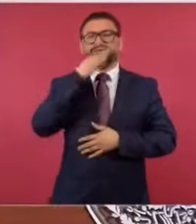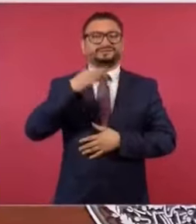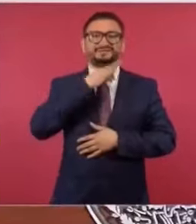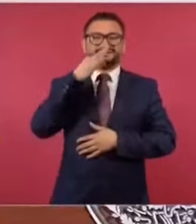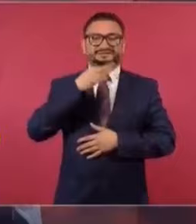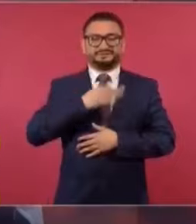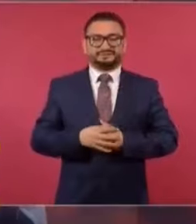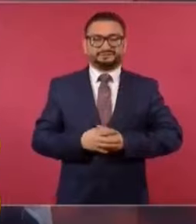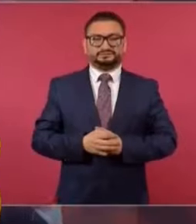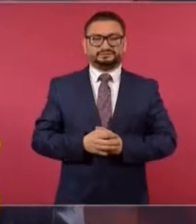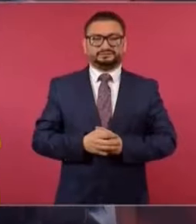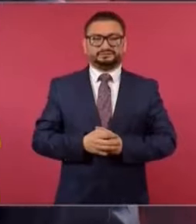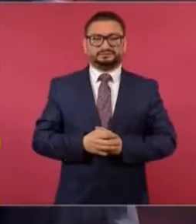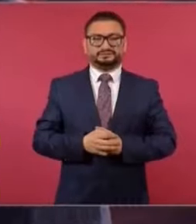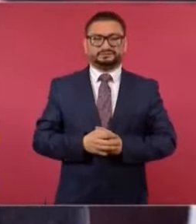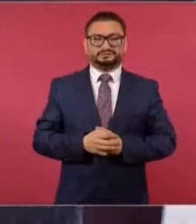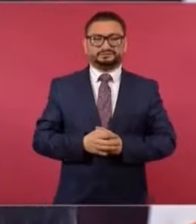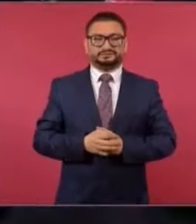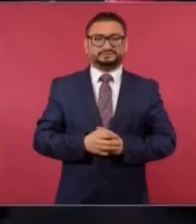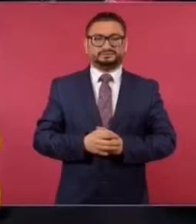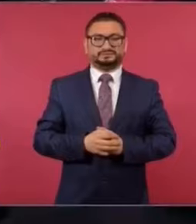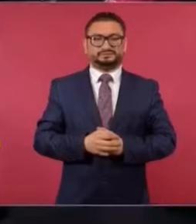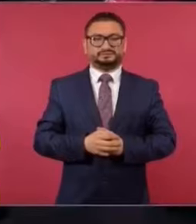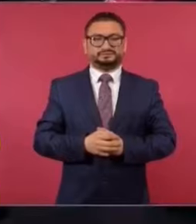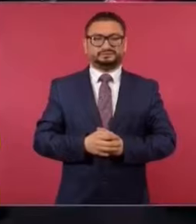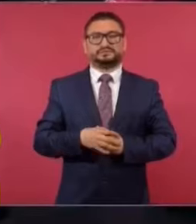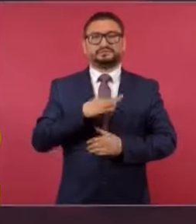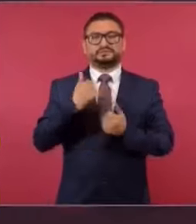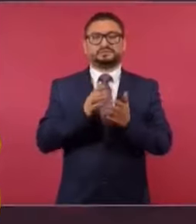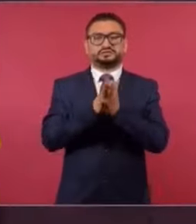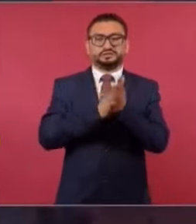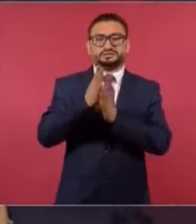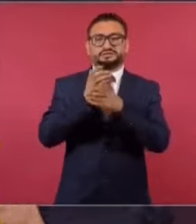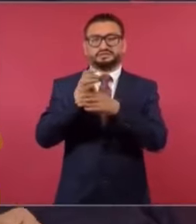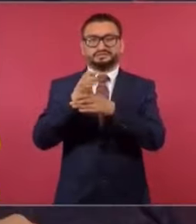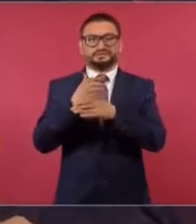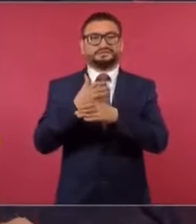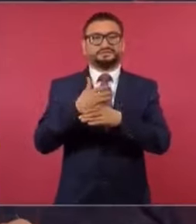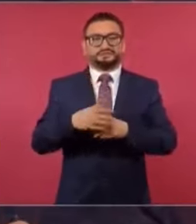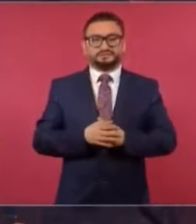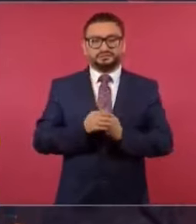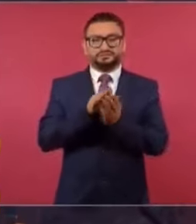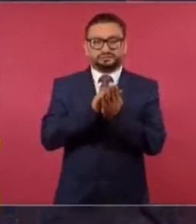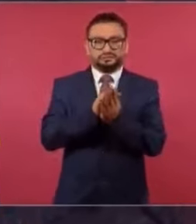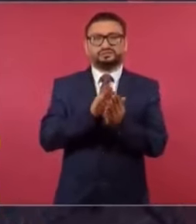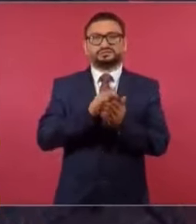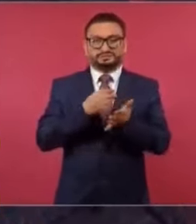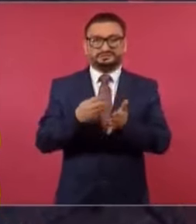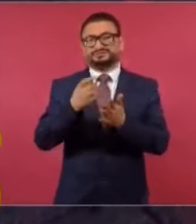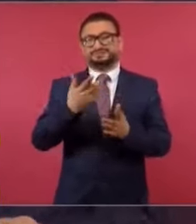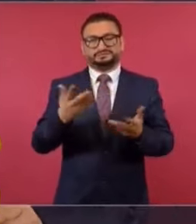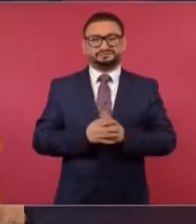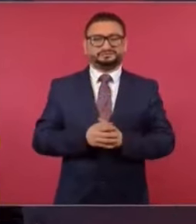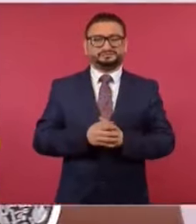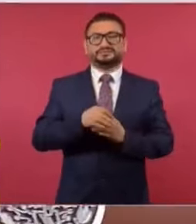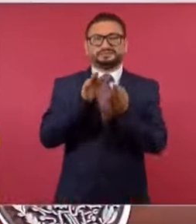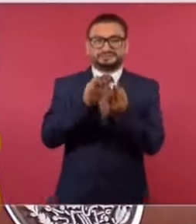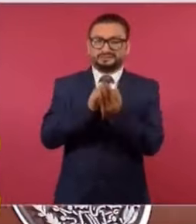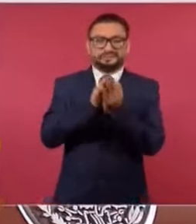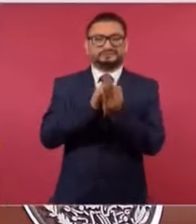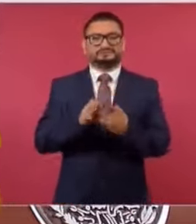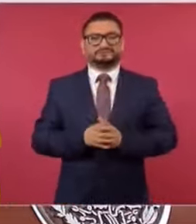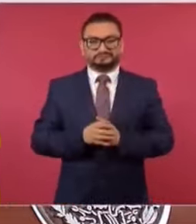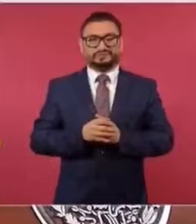fiesta. ¿Eh? Pues chocolate, café, tortas de lechón,